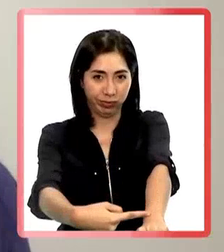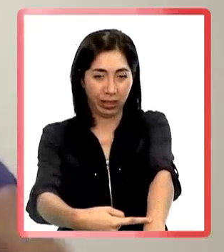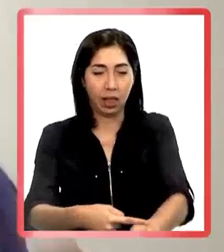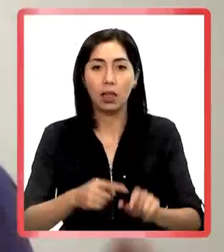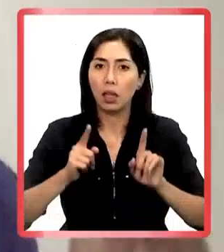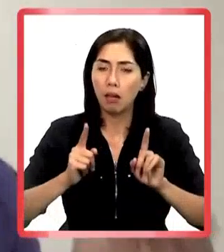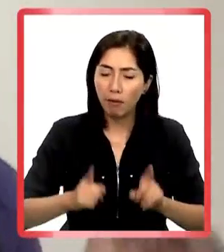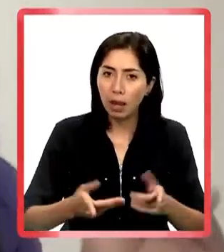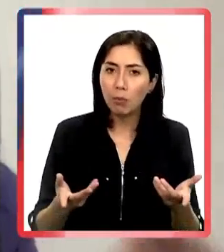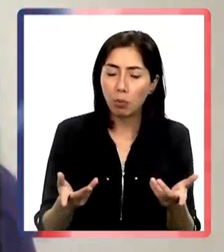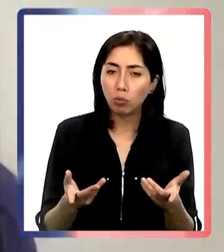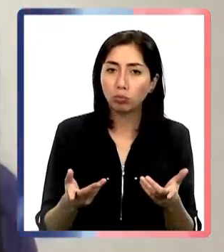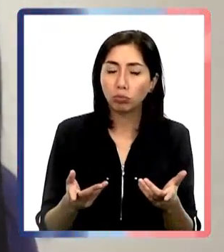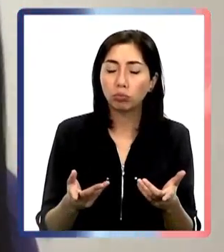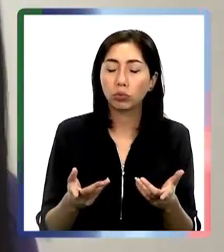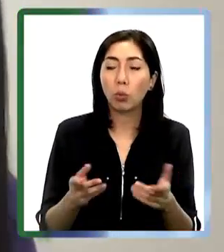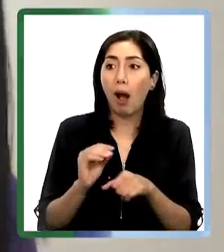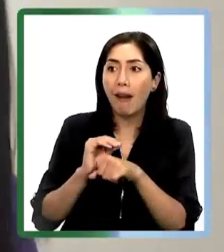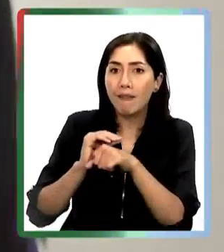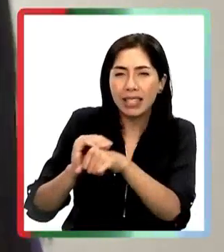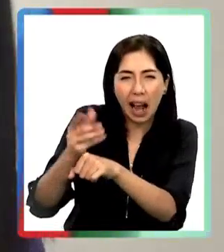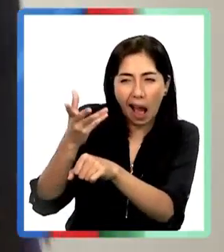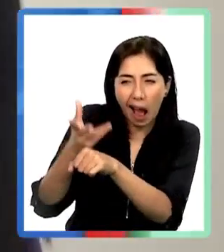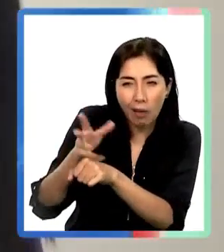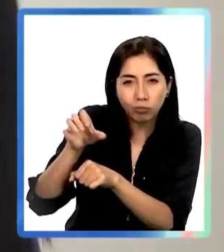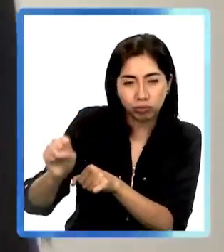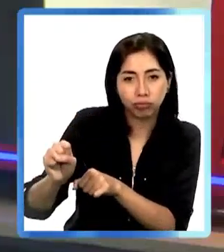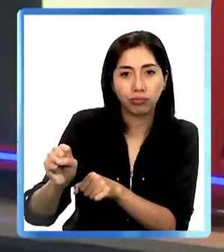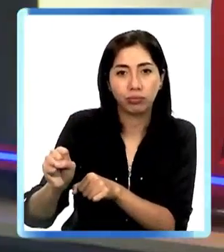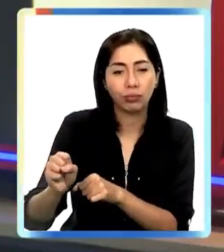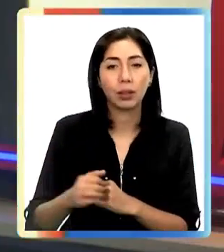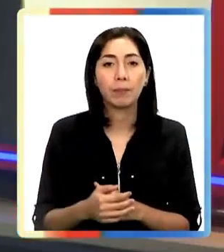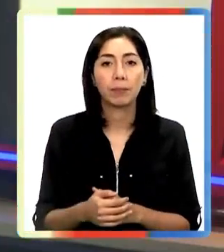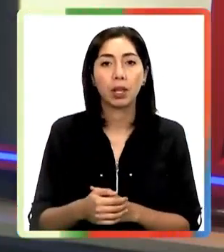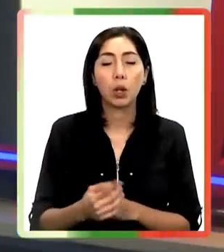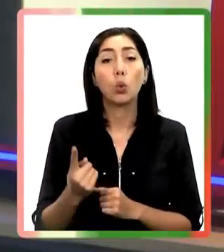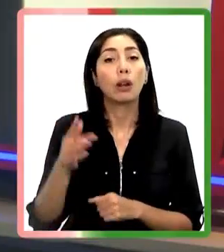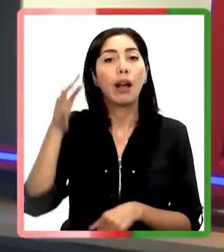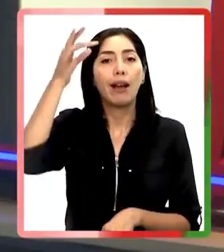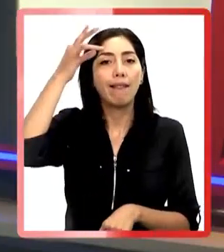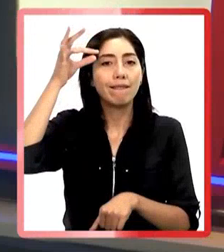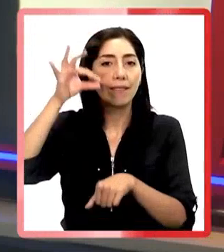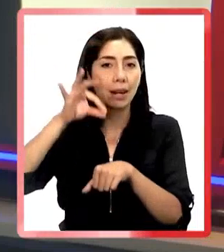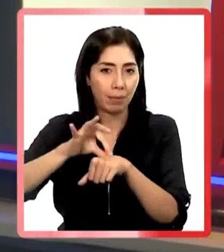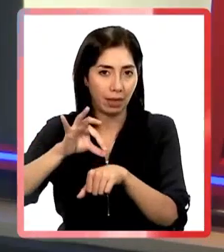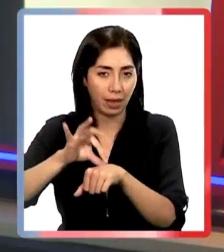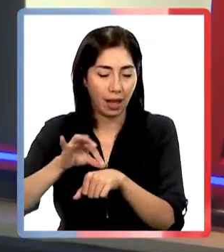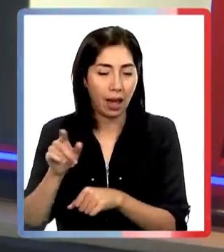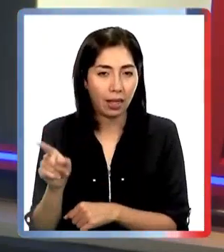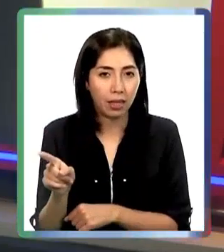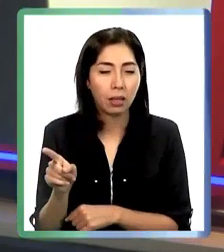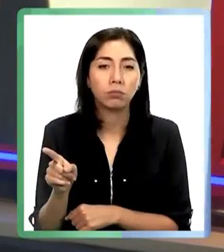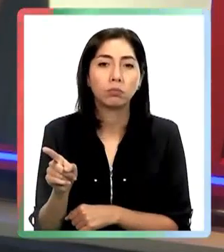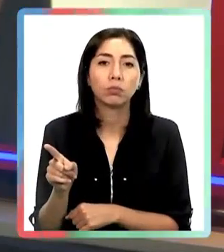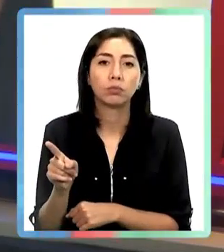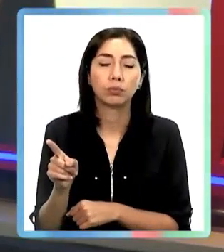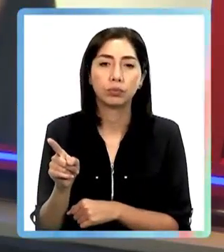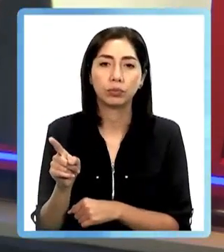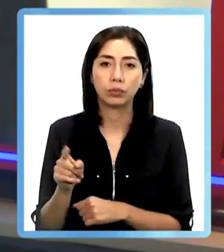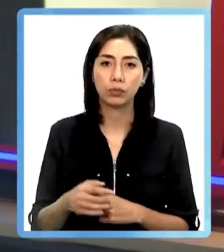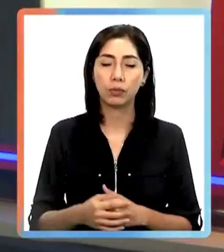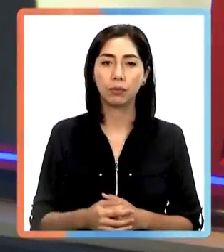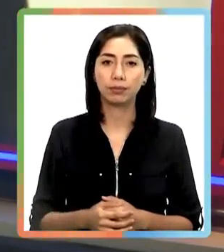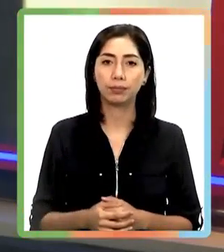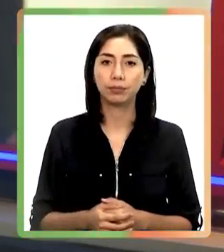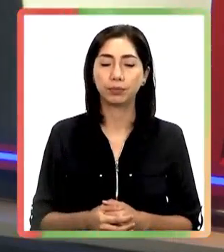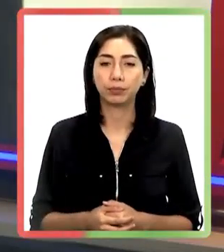capaces de al menos levantar la alerta de que un diagnóstico que tiene se ha caracterizado de tal manera